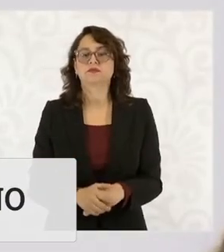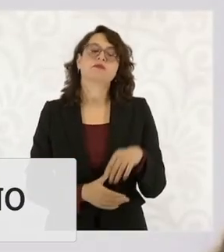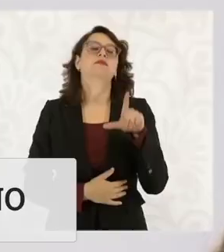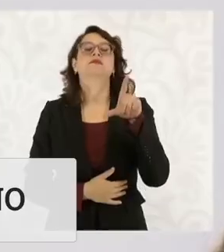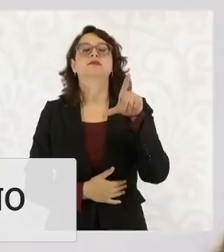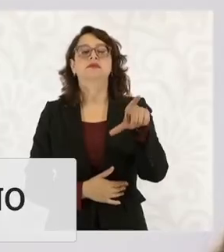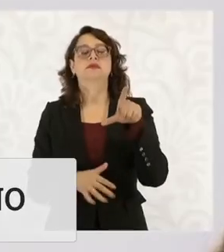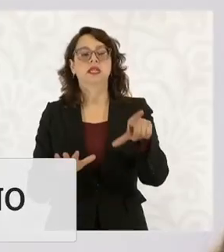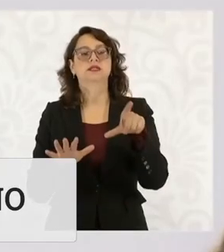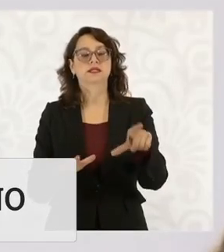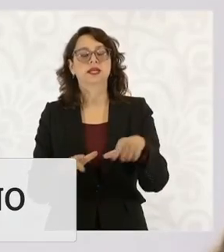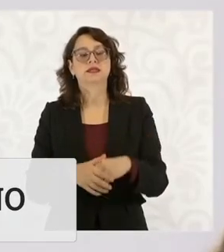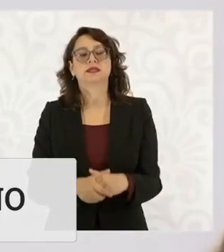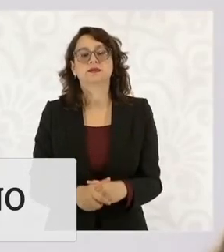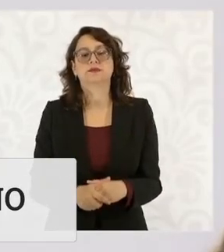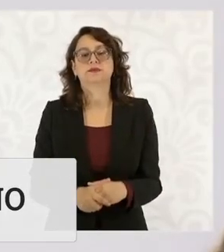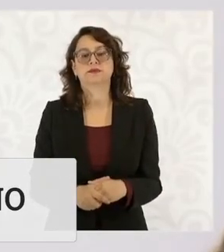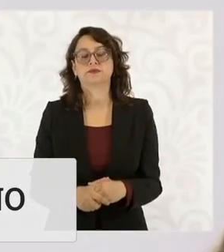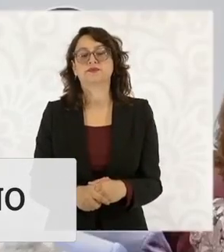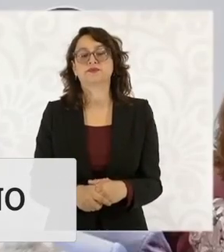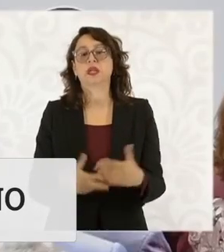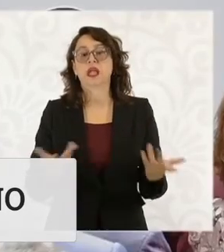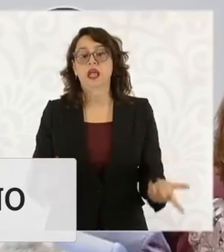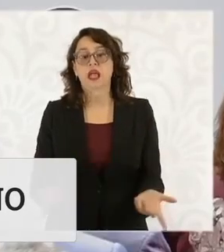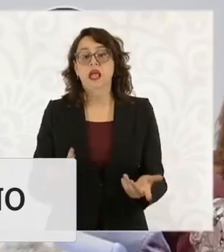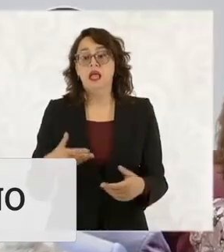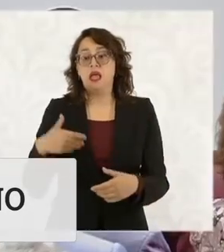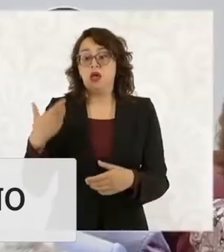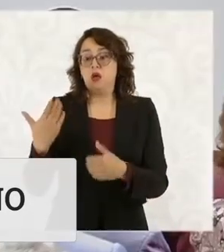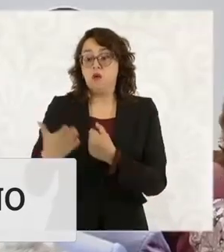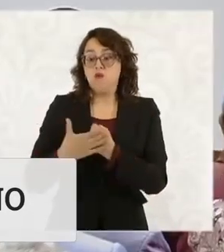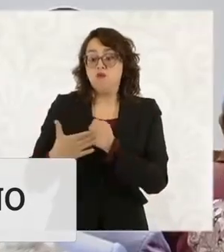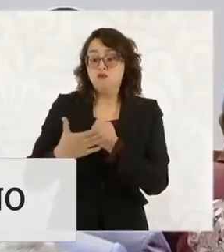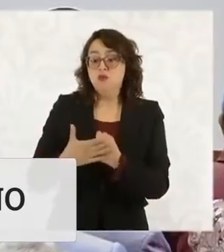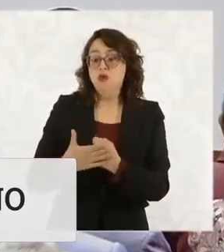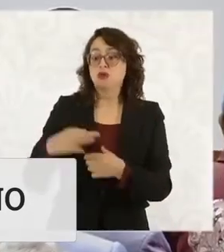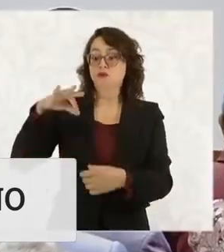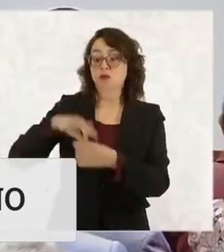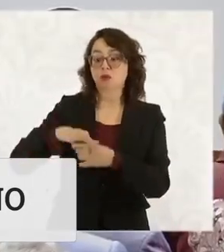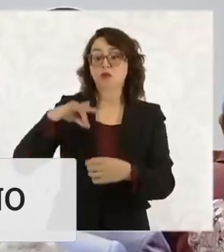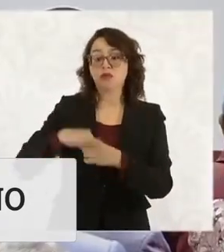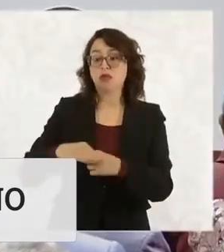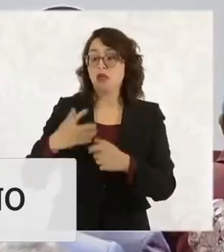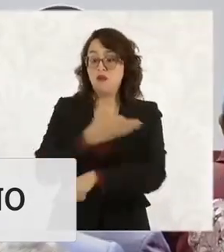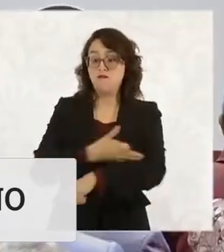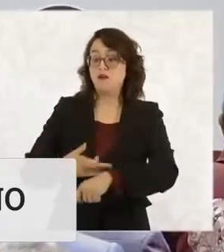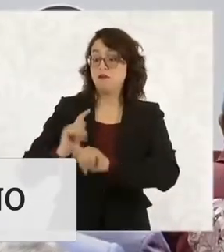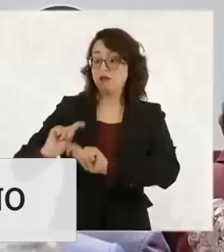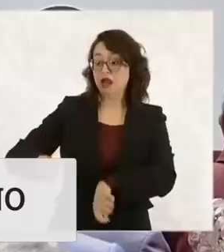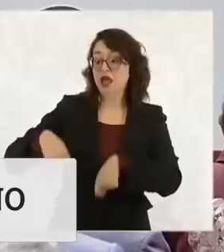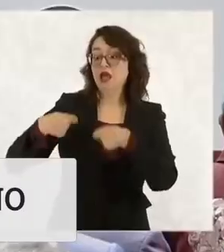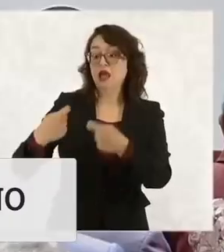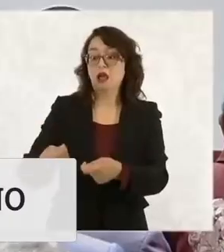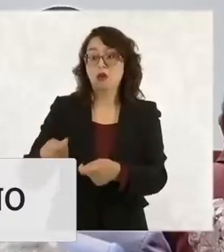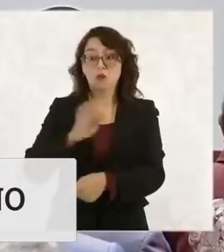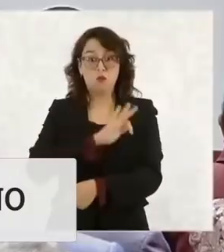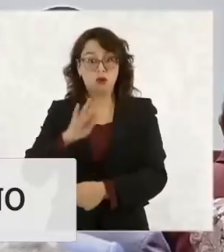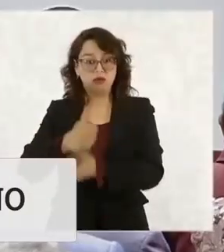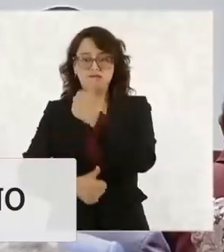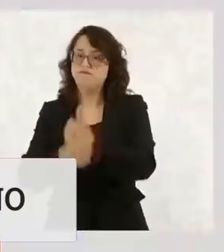17. Reformas para evitar nepotismo o reelección en la sucesión inmediata de cargos de elección